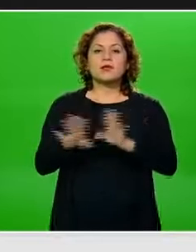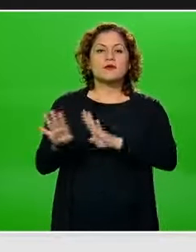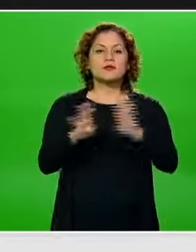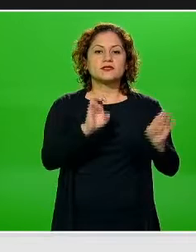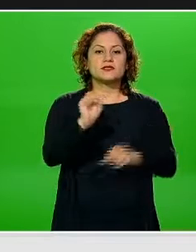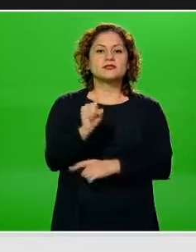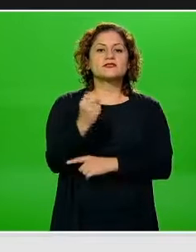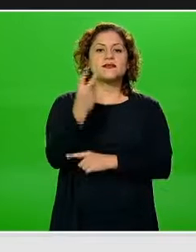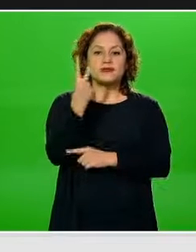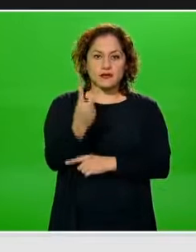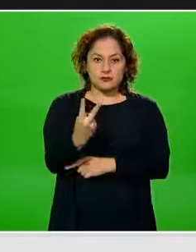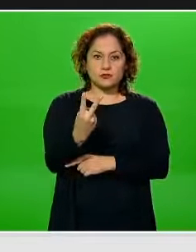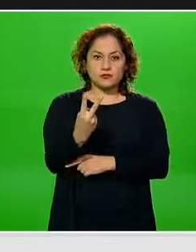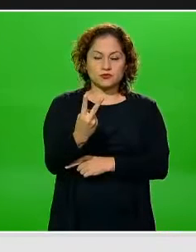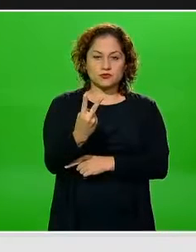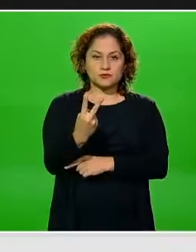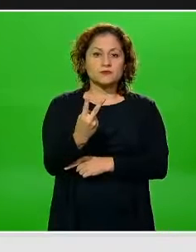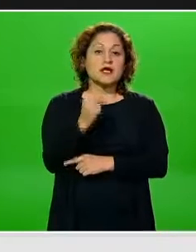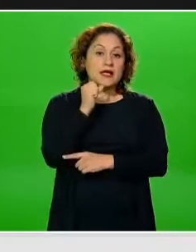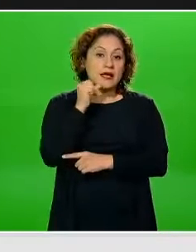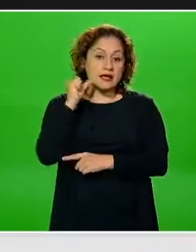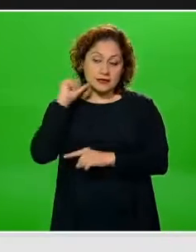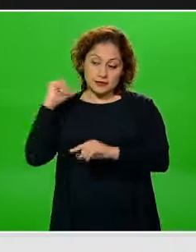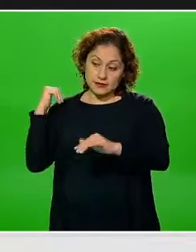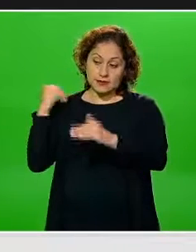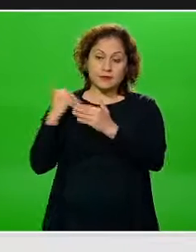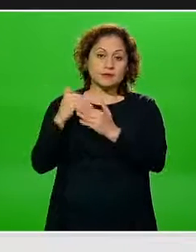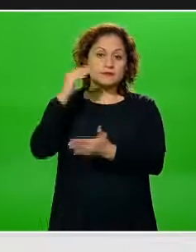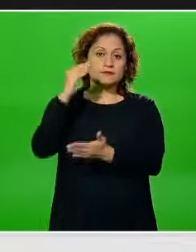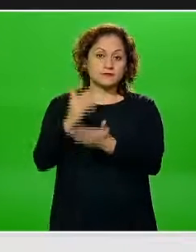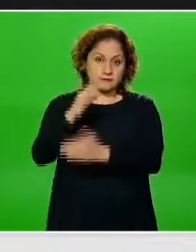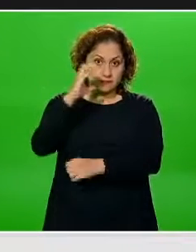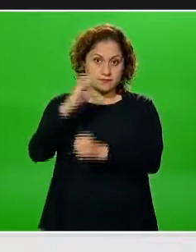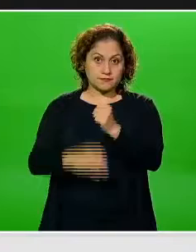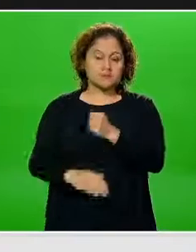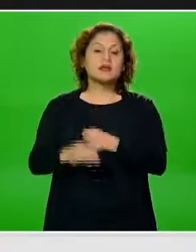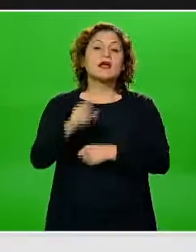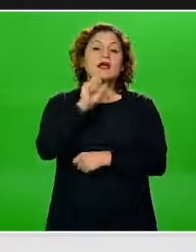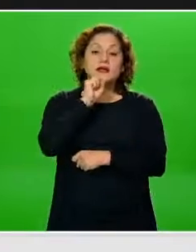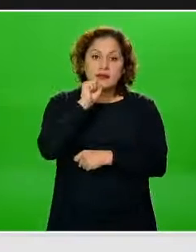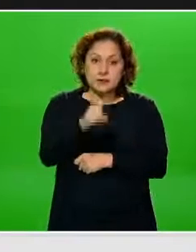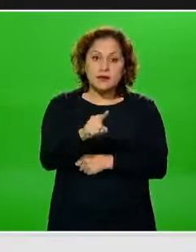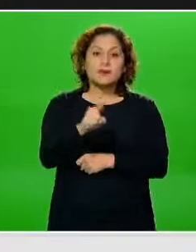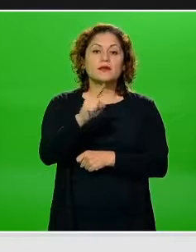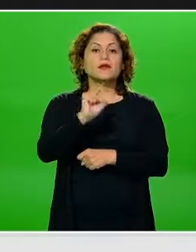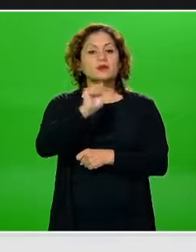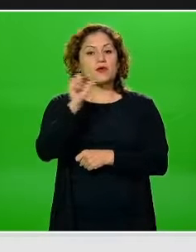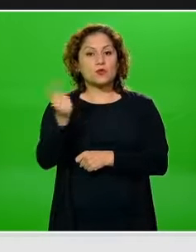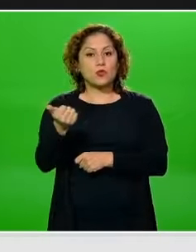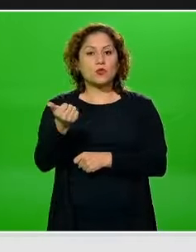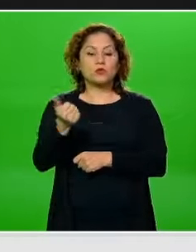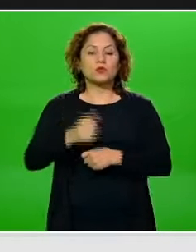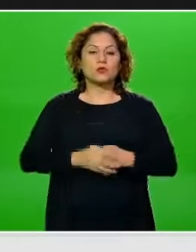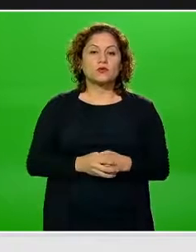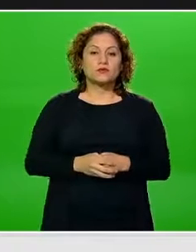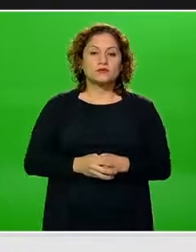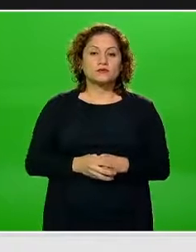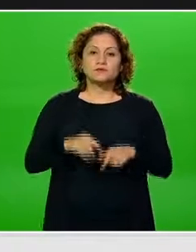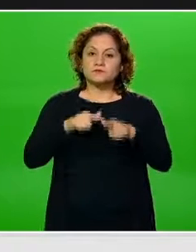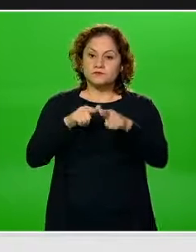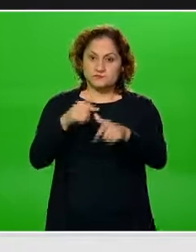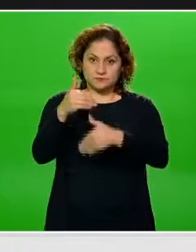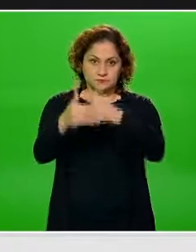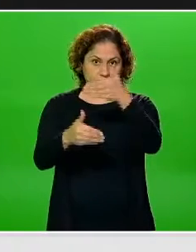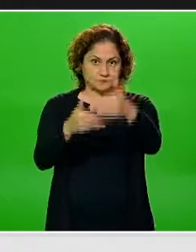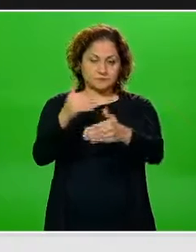1.089.962 es el corte justo del día de ayer, y vemos cómo este número también se ha incrementado en las últimas